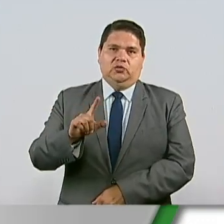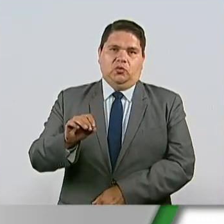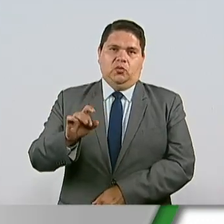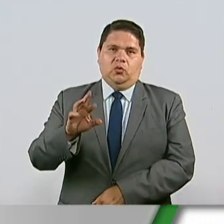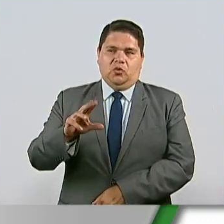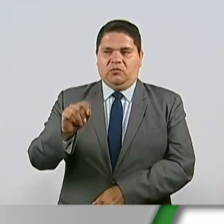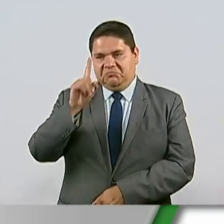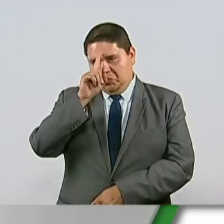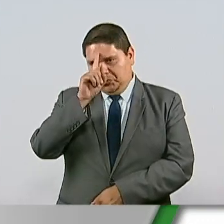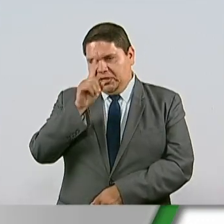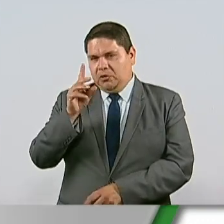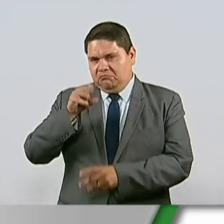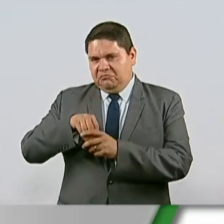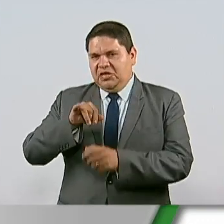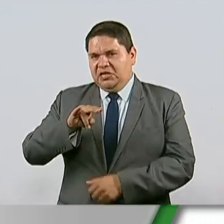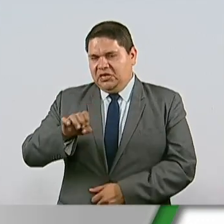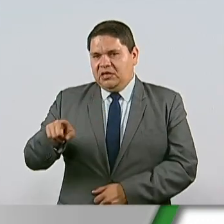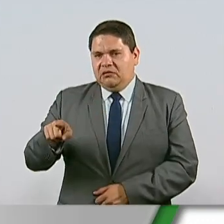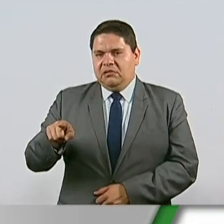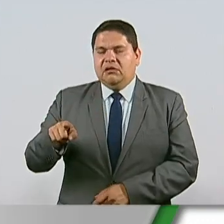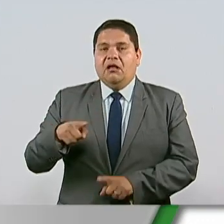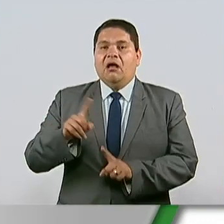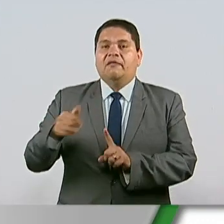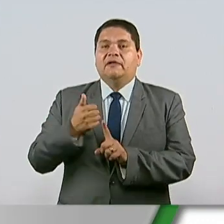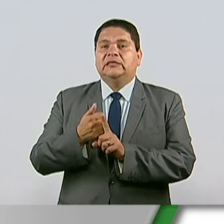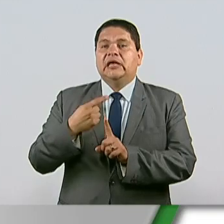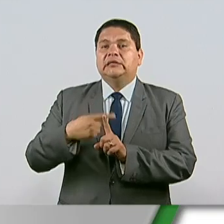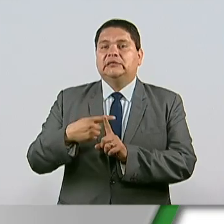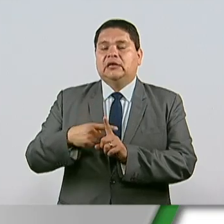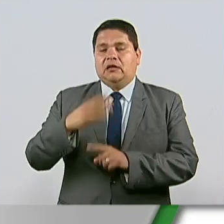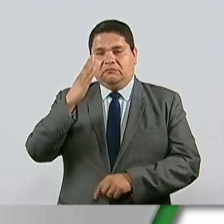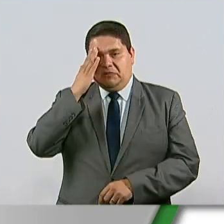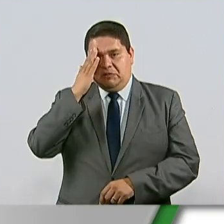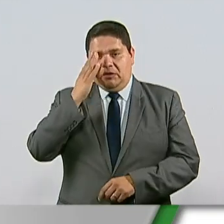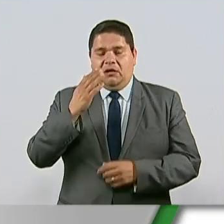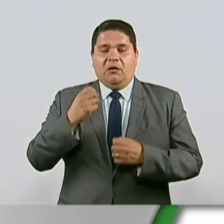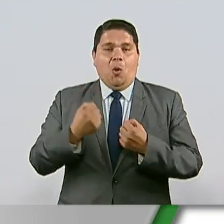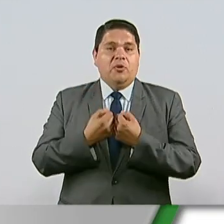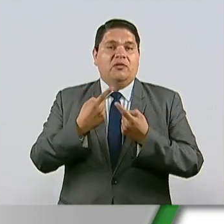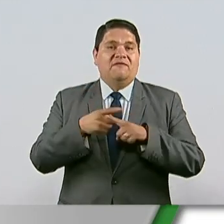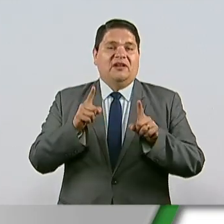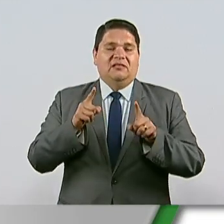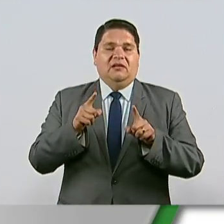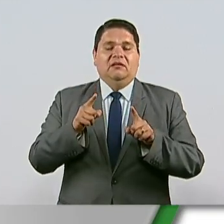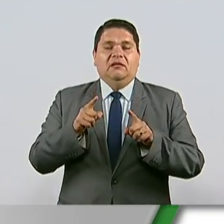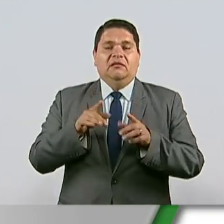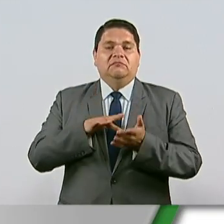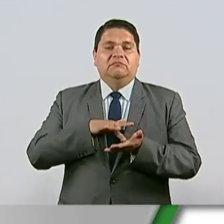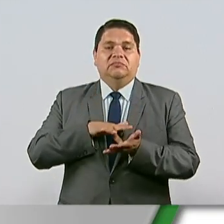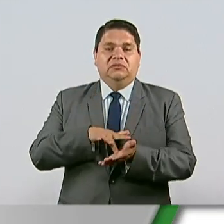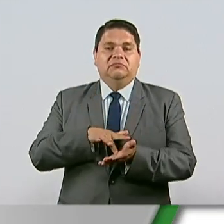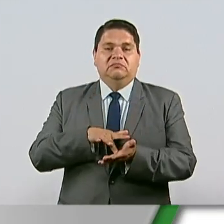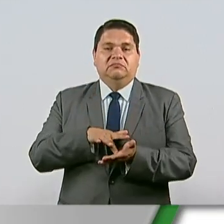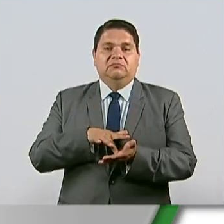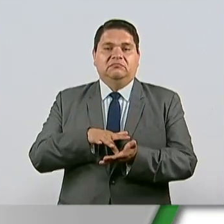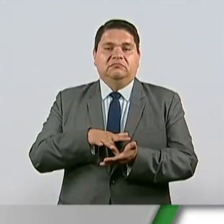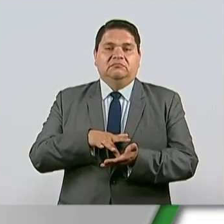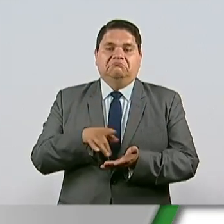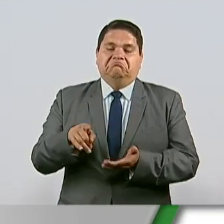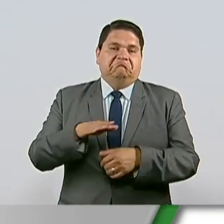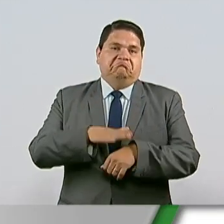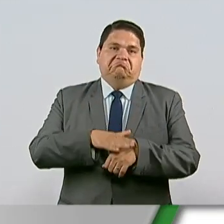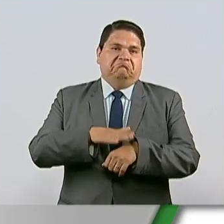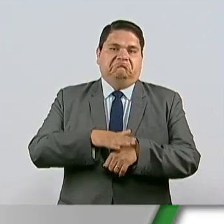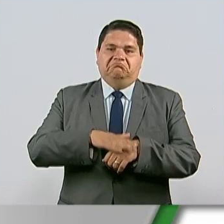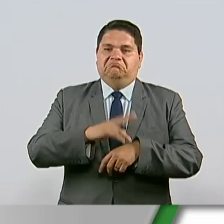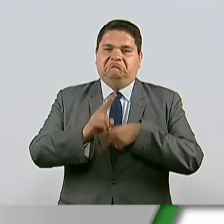consejero, hecha por el verdadero jefe de la otra expresión diferente a la coalición Juntos Hacemos Historia. Es la